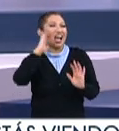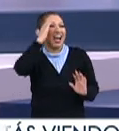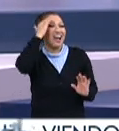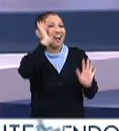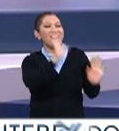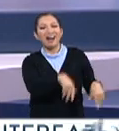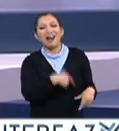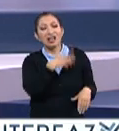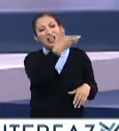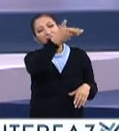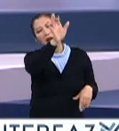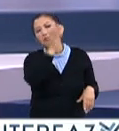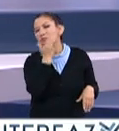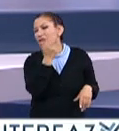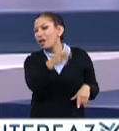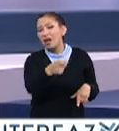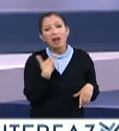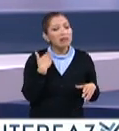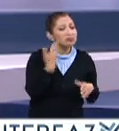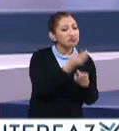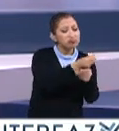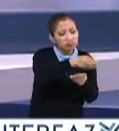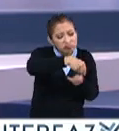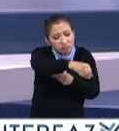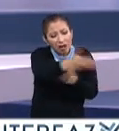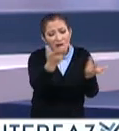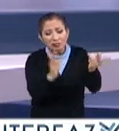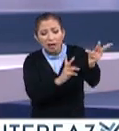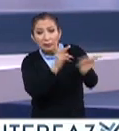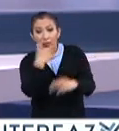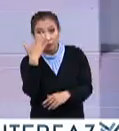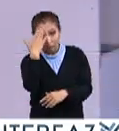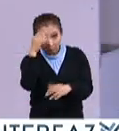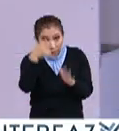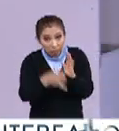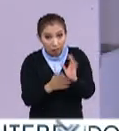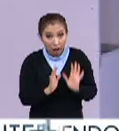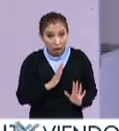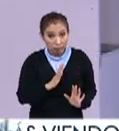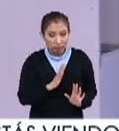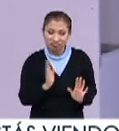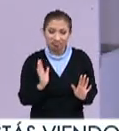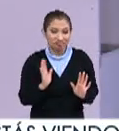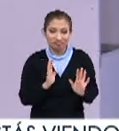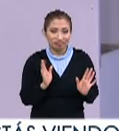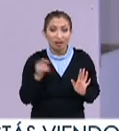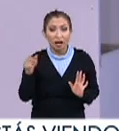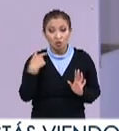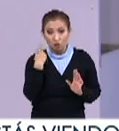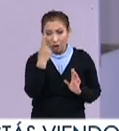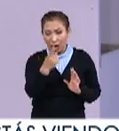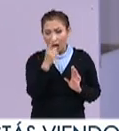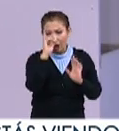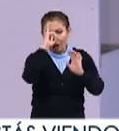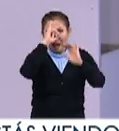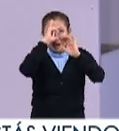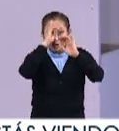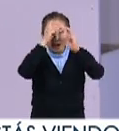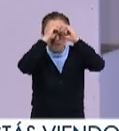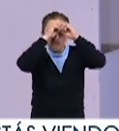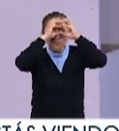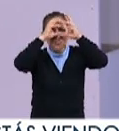que es el mundo del campo, que es el mundo de la labranza y que no conocemos realmente. Hay una tensión increíble, unas imágenes